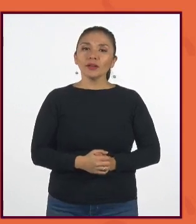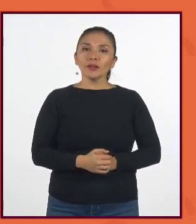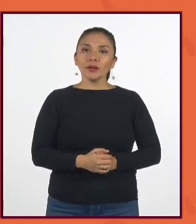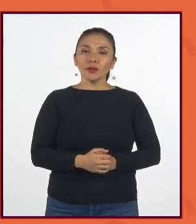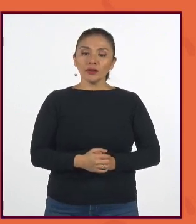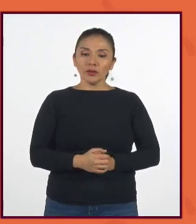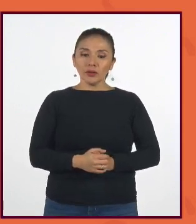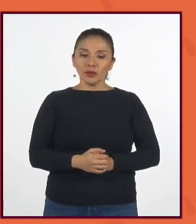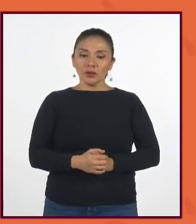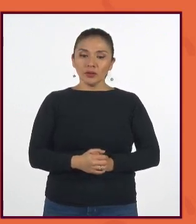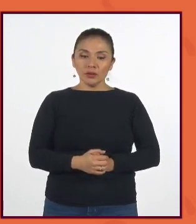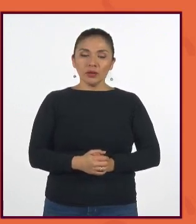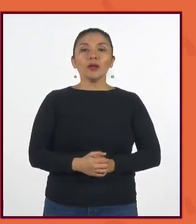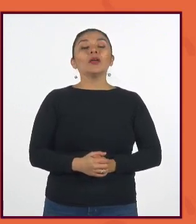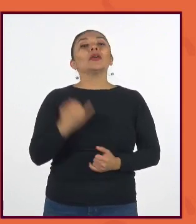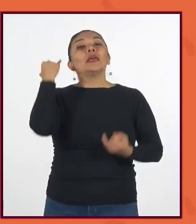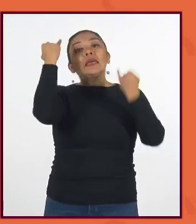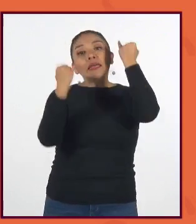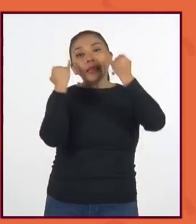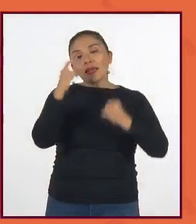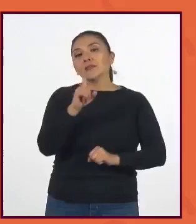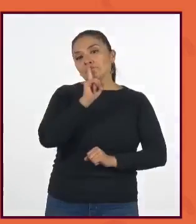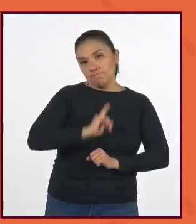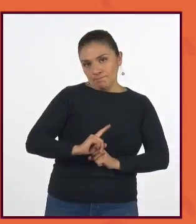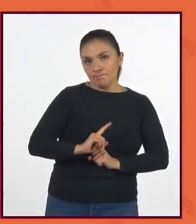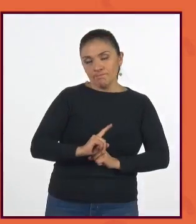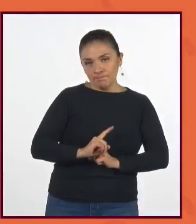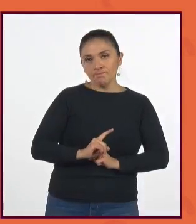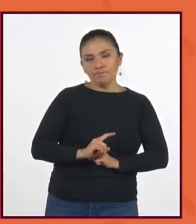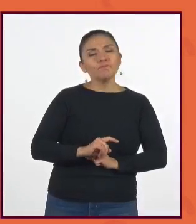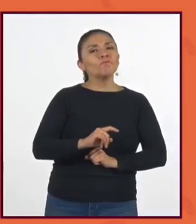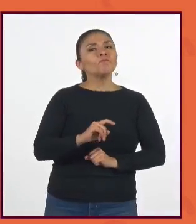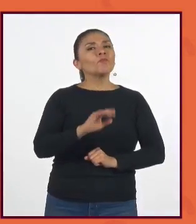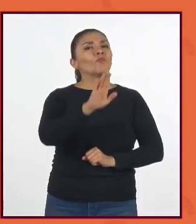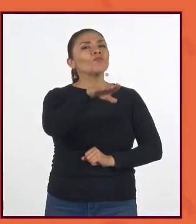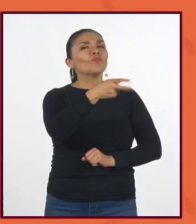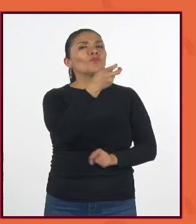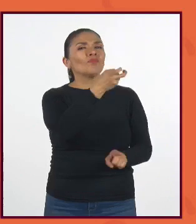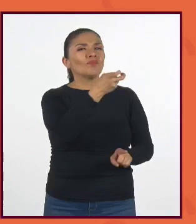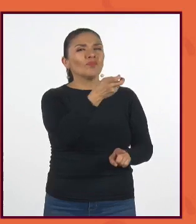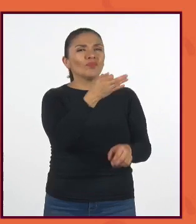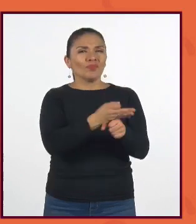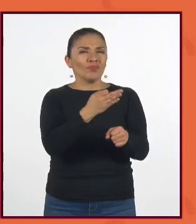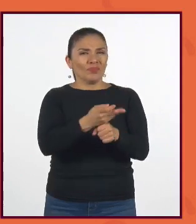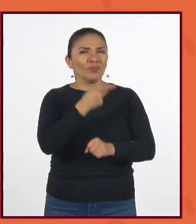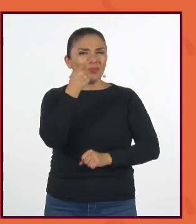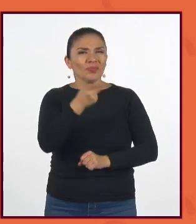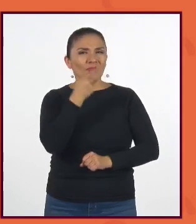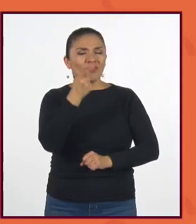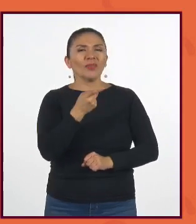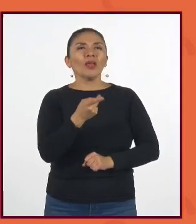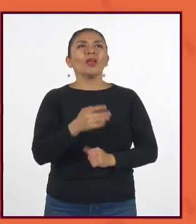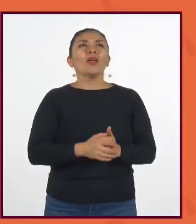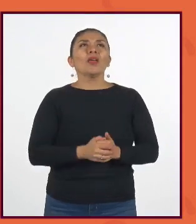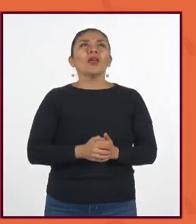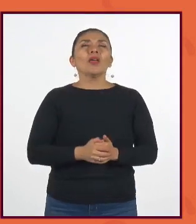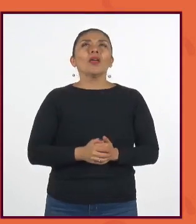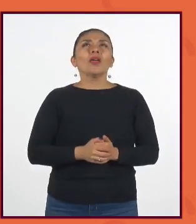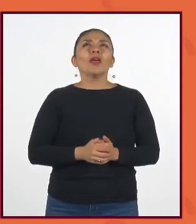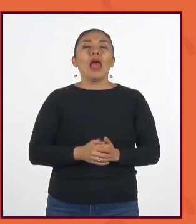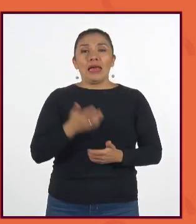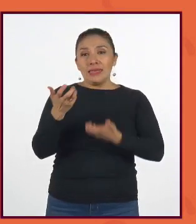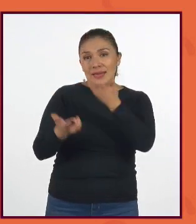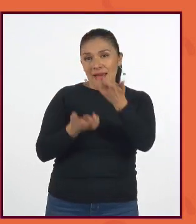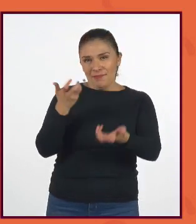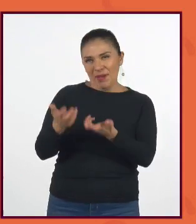con los mitos y realidades. Que ahorita hablando sobre que la quema de esta sustancia pasa lo mismo